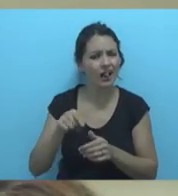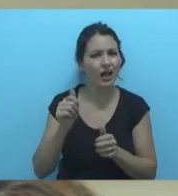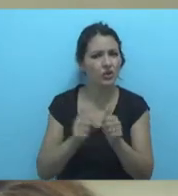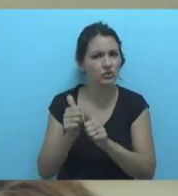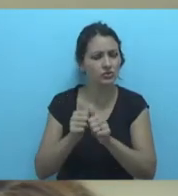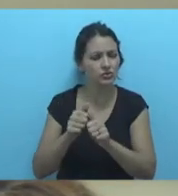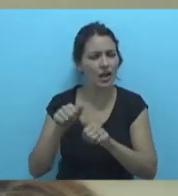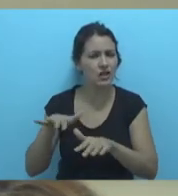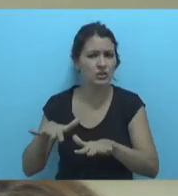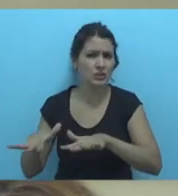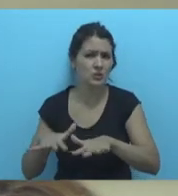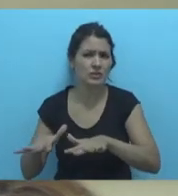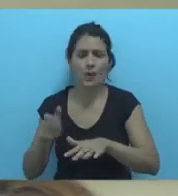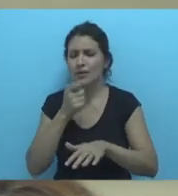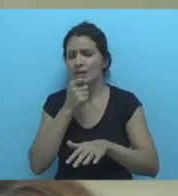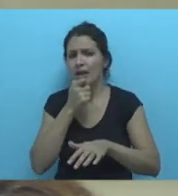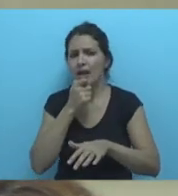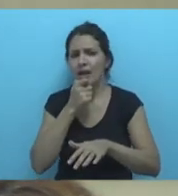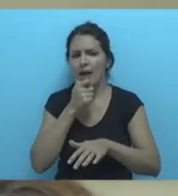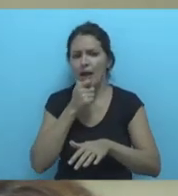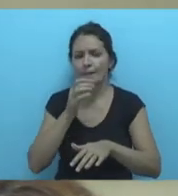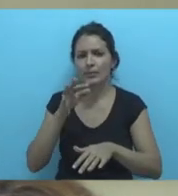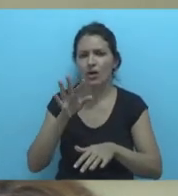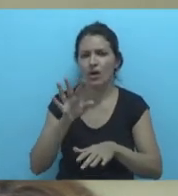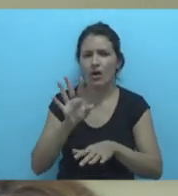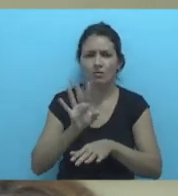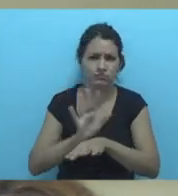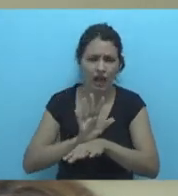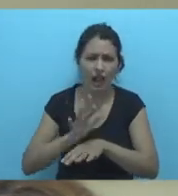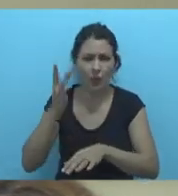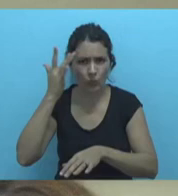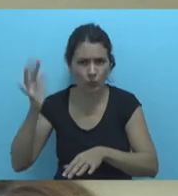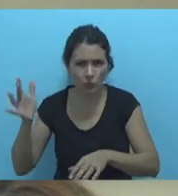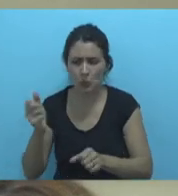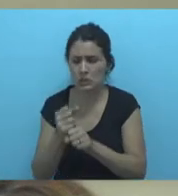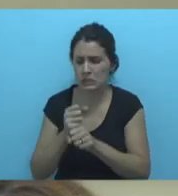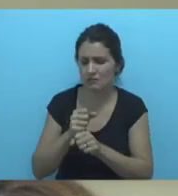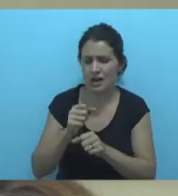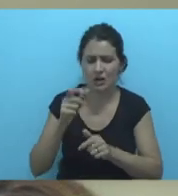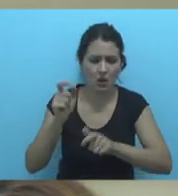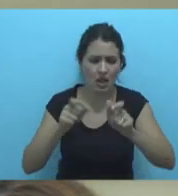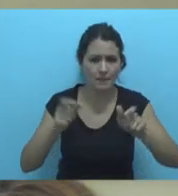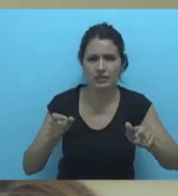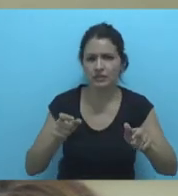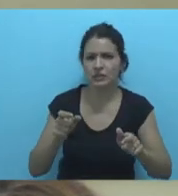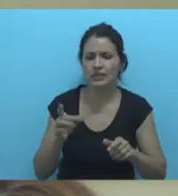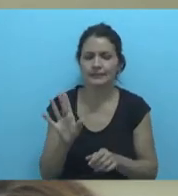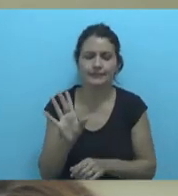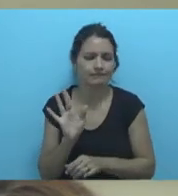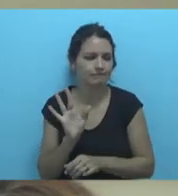de la industria cultural local. Pusimos a andar una ordenanza, presentamos una ordenanza, una propuesta concreta